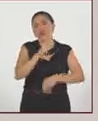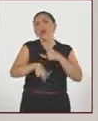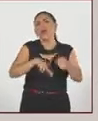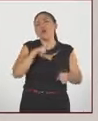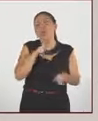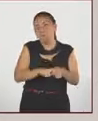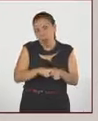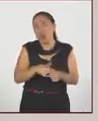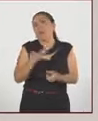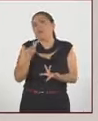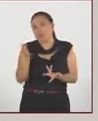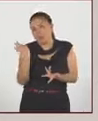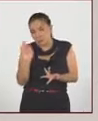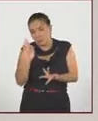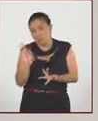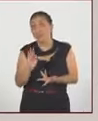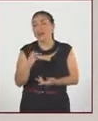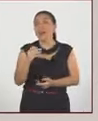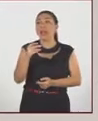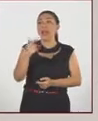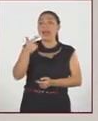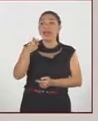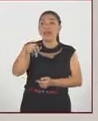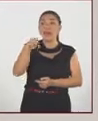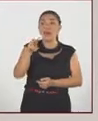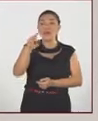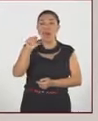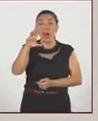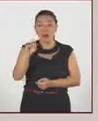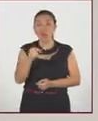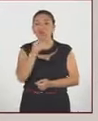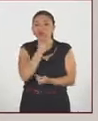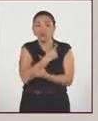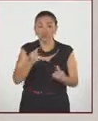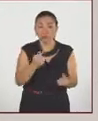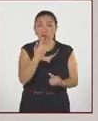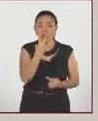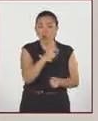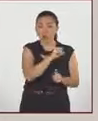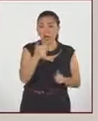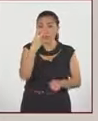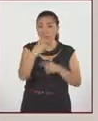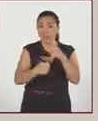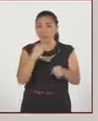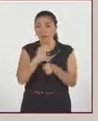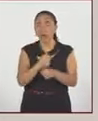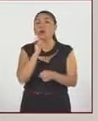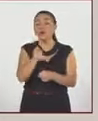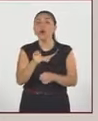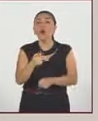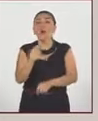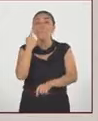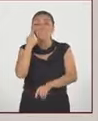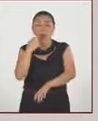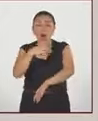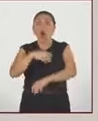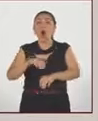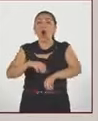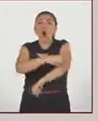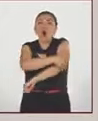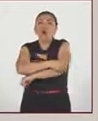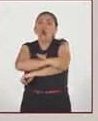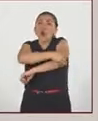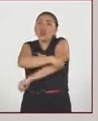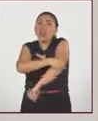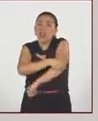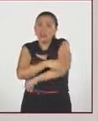cierto grado. El genovaro en los niños de 2 a 3 años, ¿qué es genovaro? Es cuando las rodillas se alejan de la